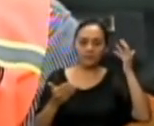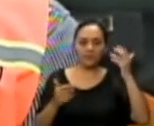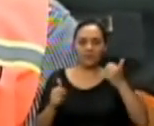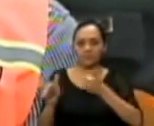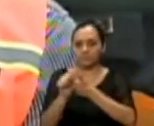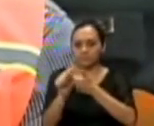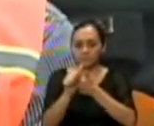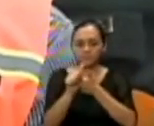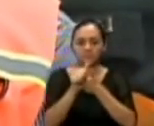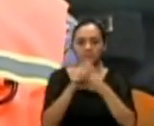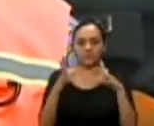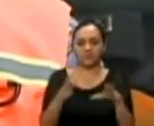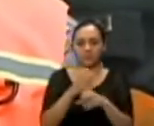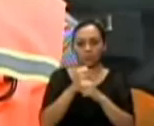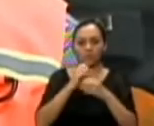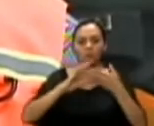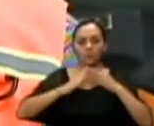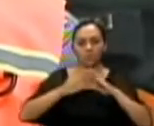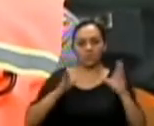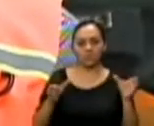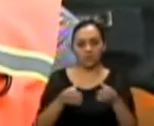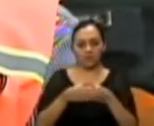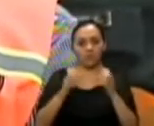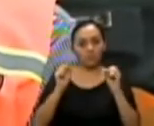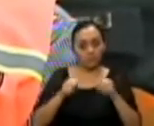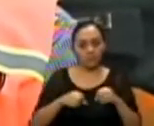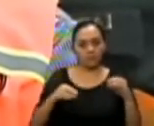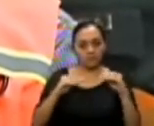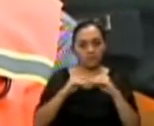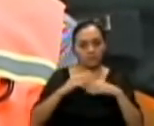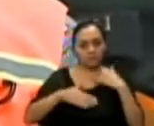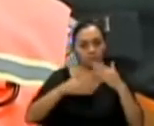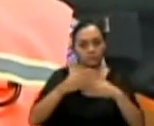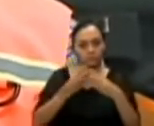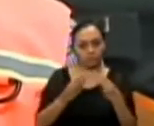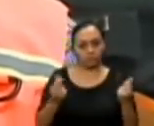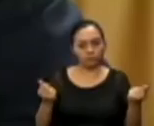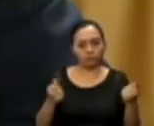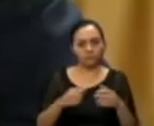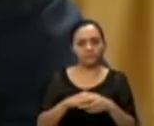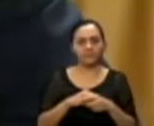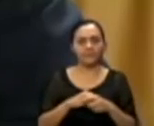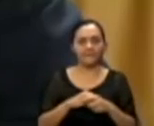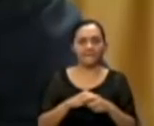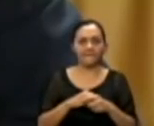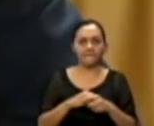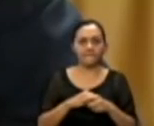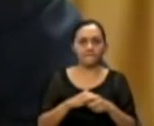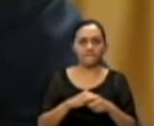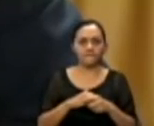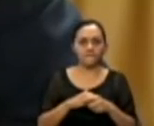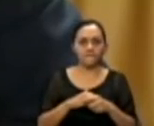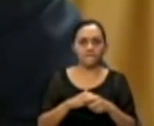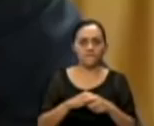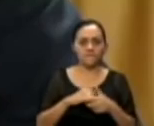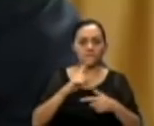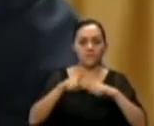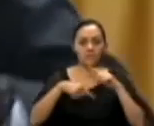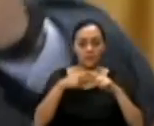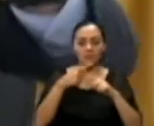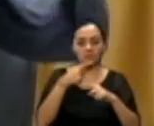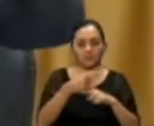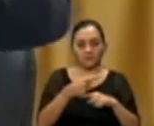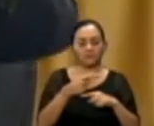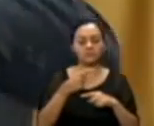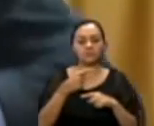del sector de seguridad con la comunidad que nos brindará una potencia para resolver esto sí pues coincidimos en el arte o la carriona arica lo es pero